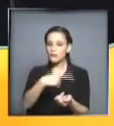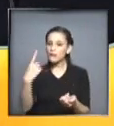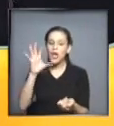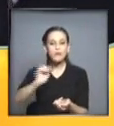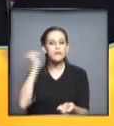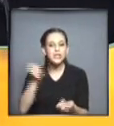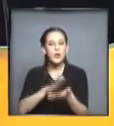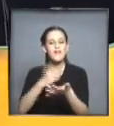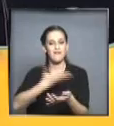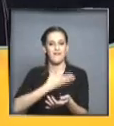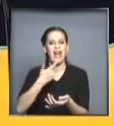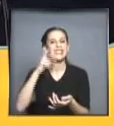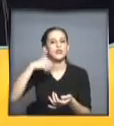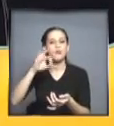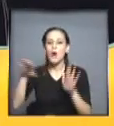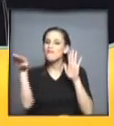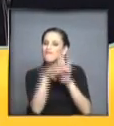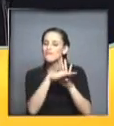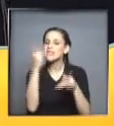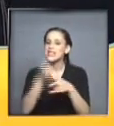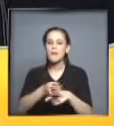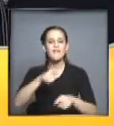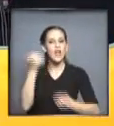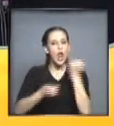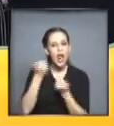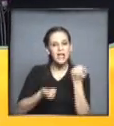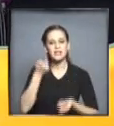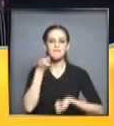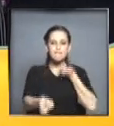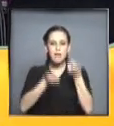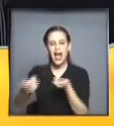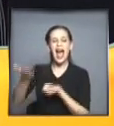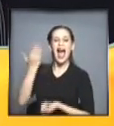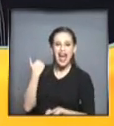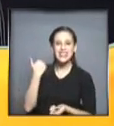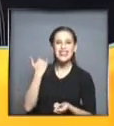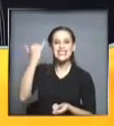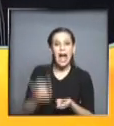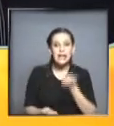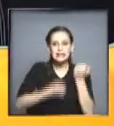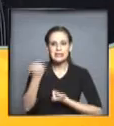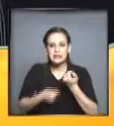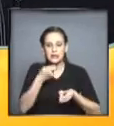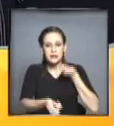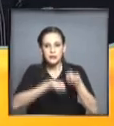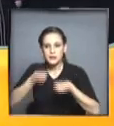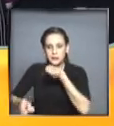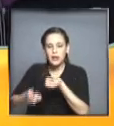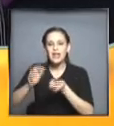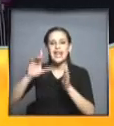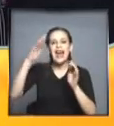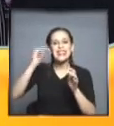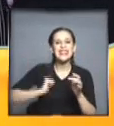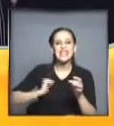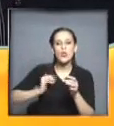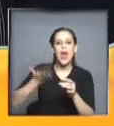uso de la violencia, terrorismo de Estado. Por el contrario, quien ejerció el terrorismo de Estado similar a que ejerció el fascismo fue la dictadura que